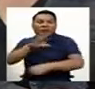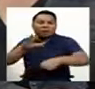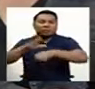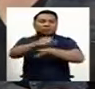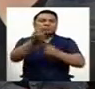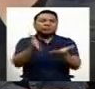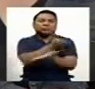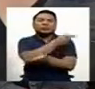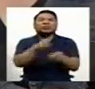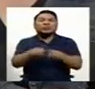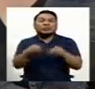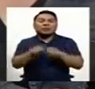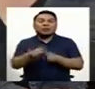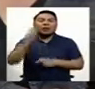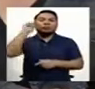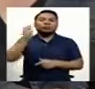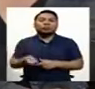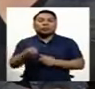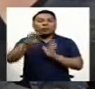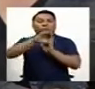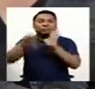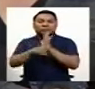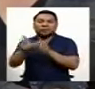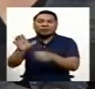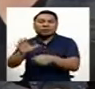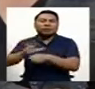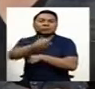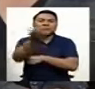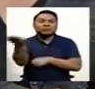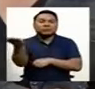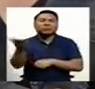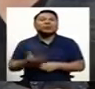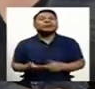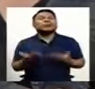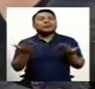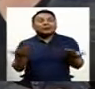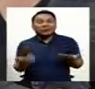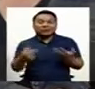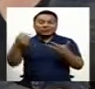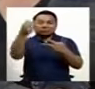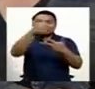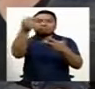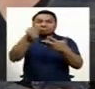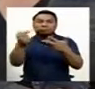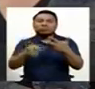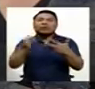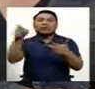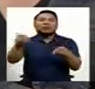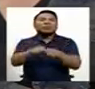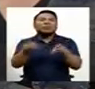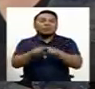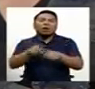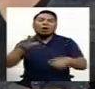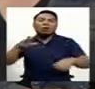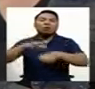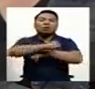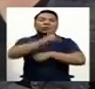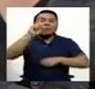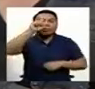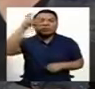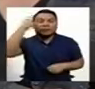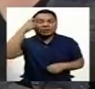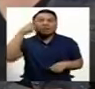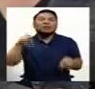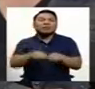al Tribunal Constitucional constituiría no solo un golpe político, sino también